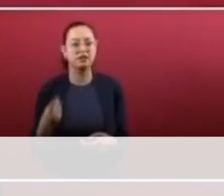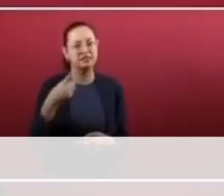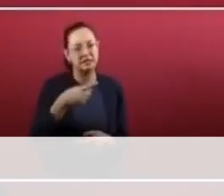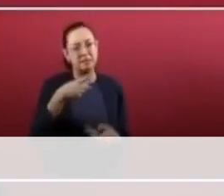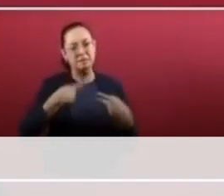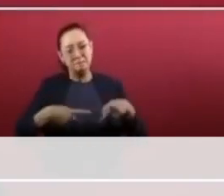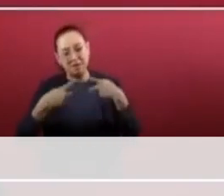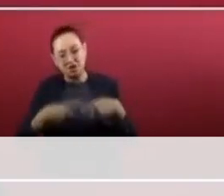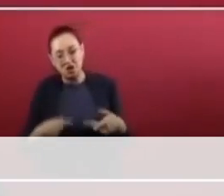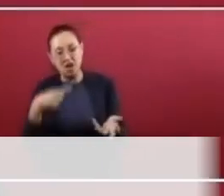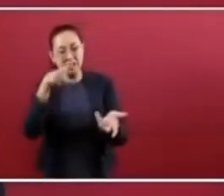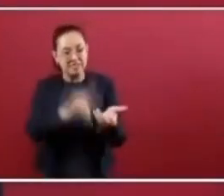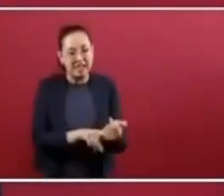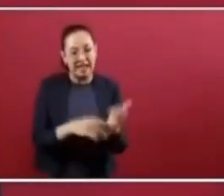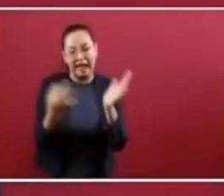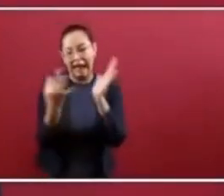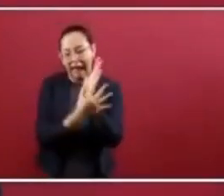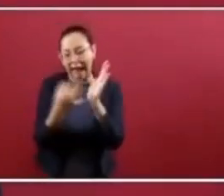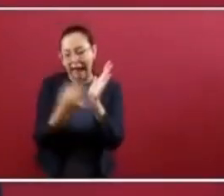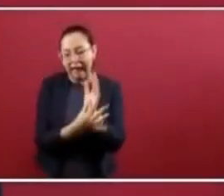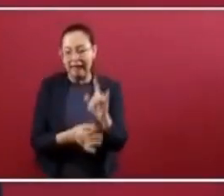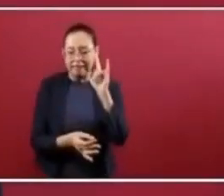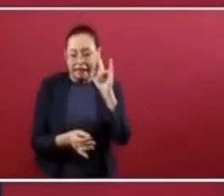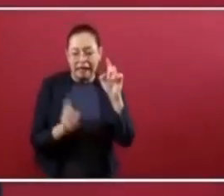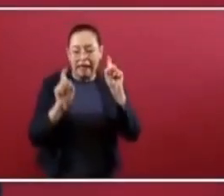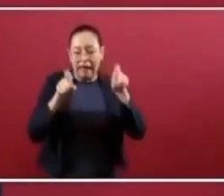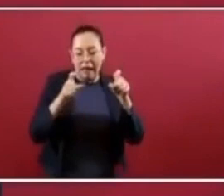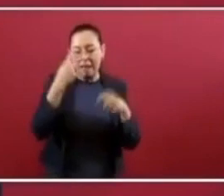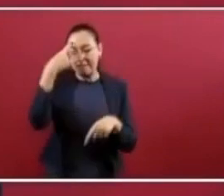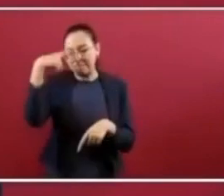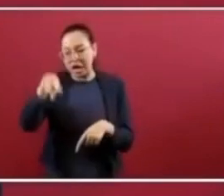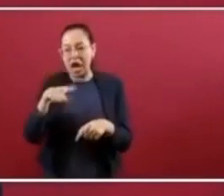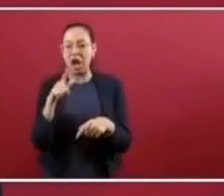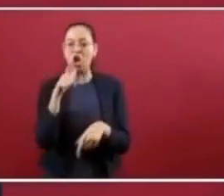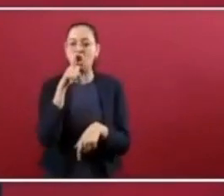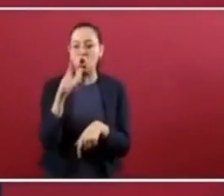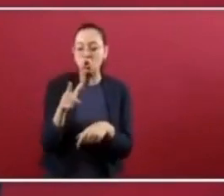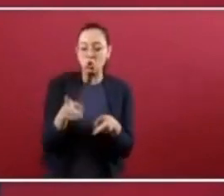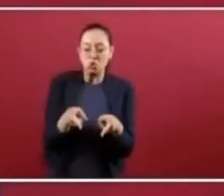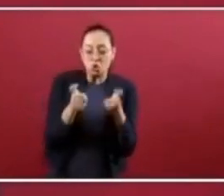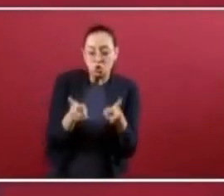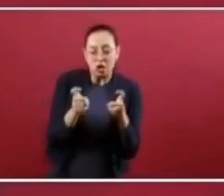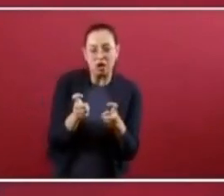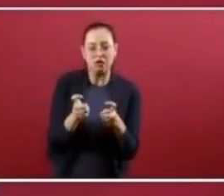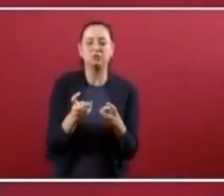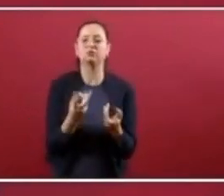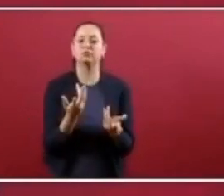diablitos, sí, desde luego que sí, es parejo.